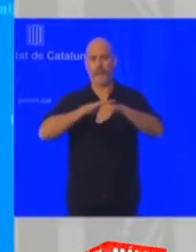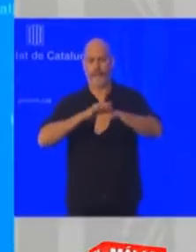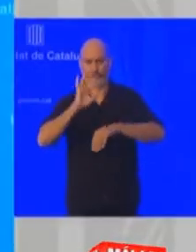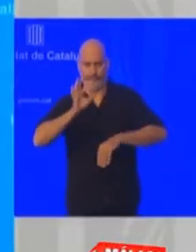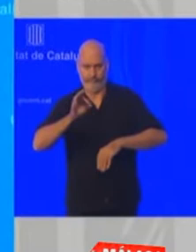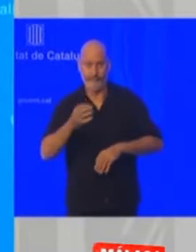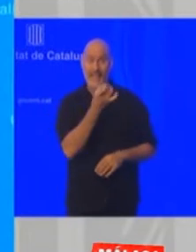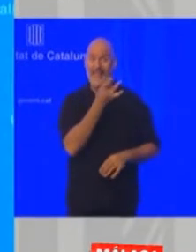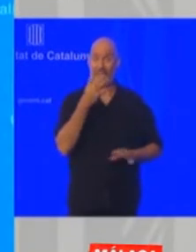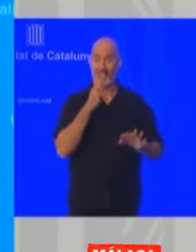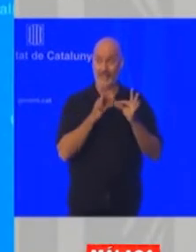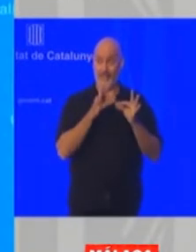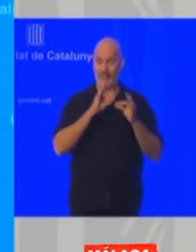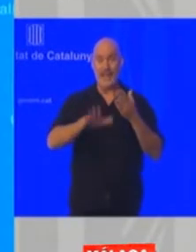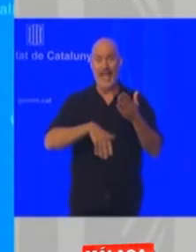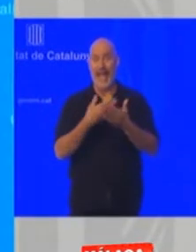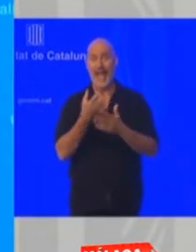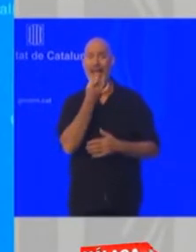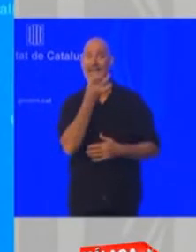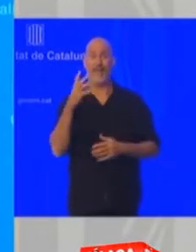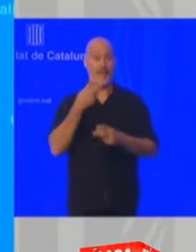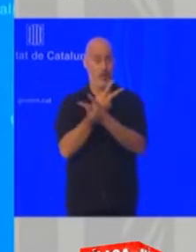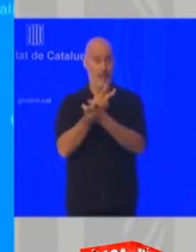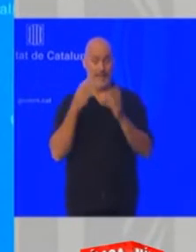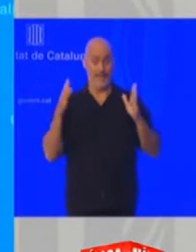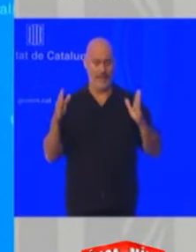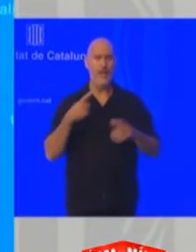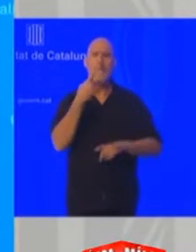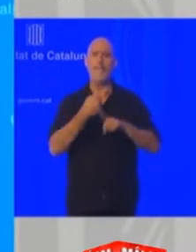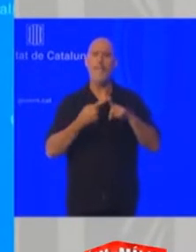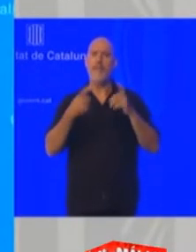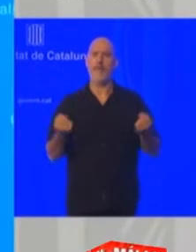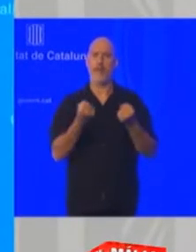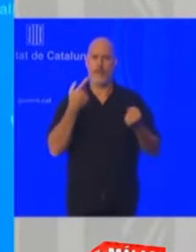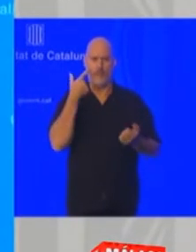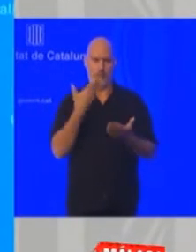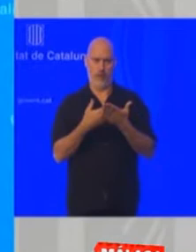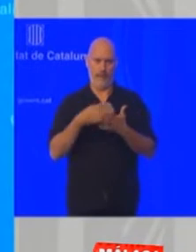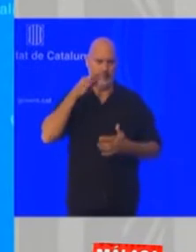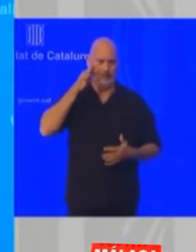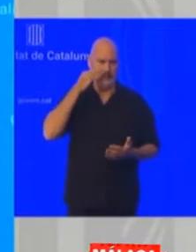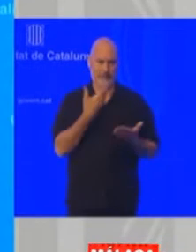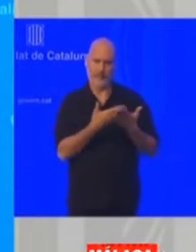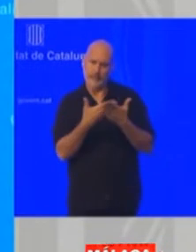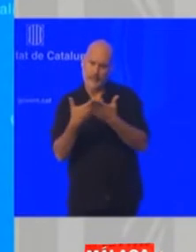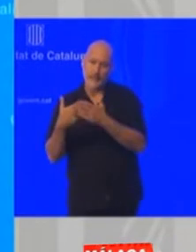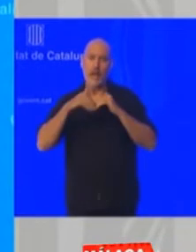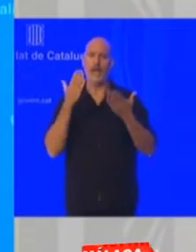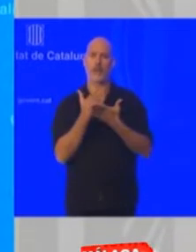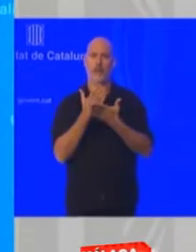el 15 de septiembre al 15 de noviembre 500.000 de pruebas en las escuelas